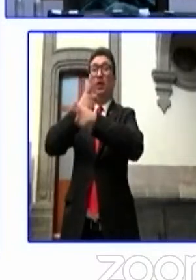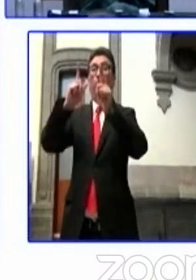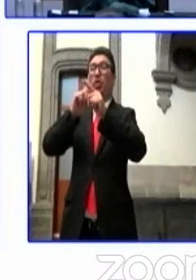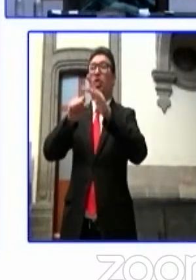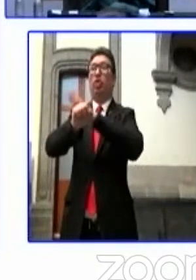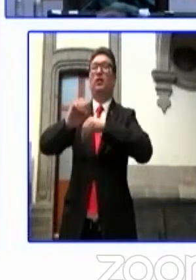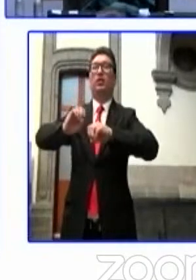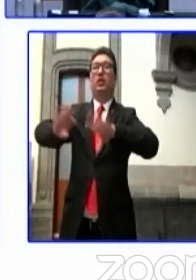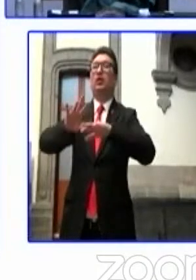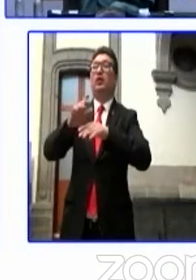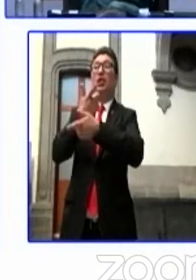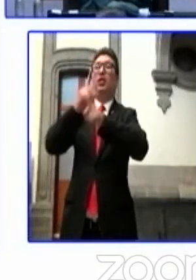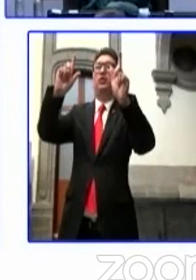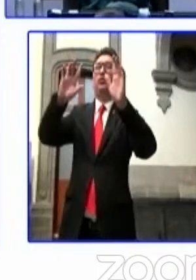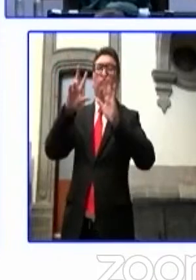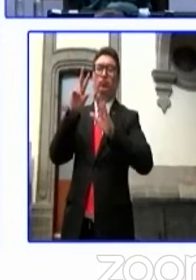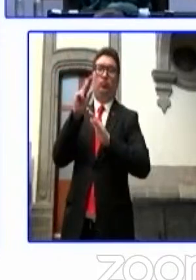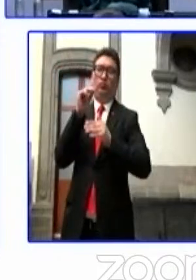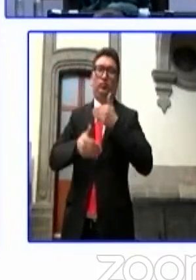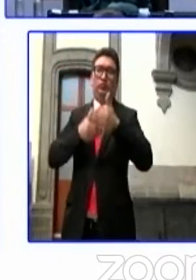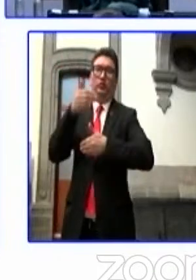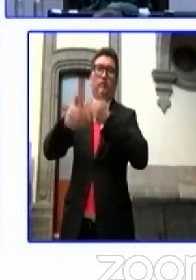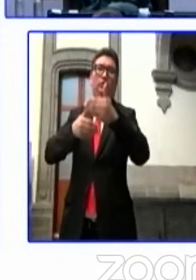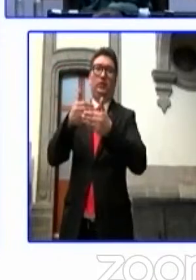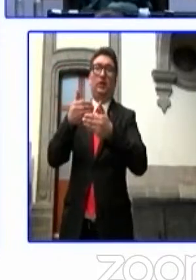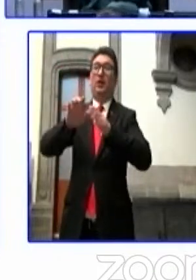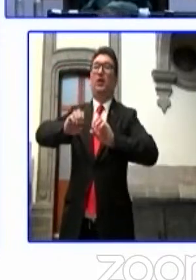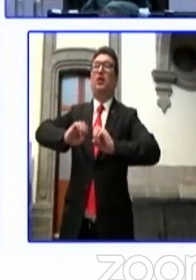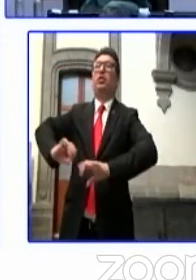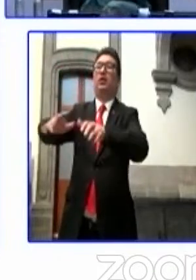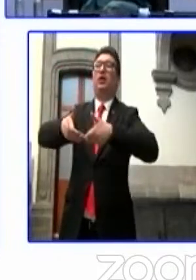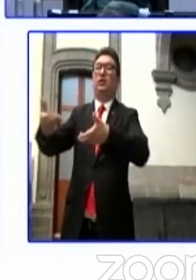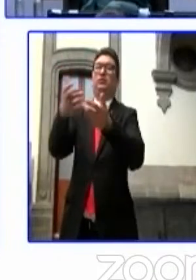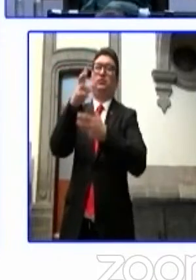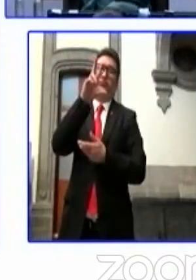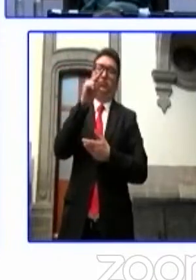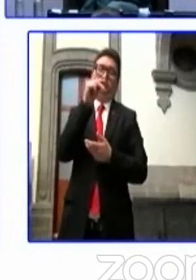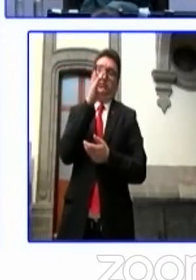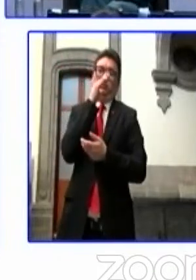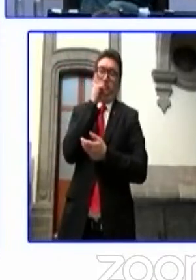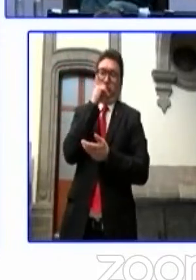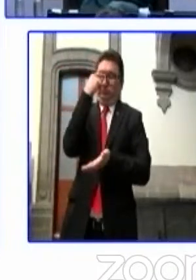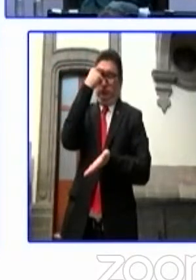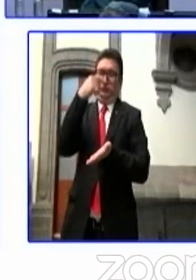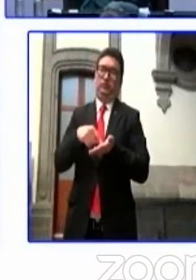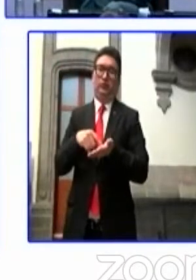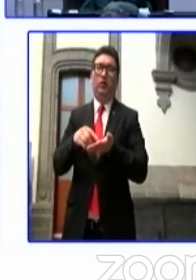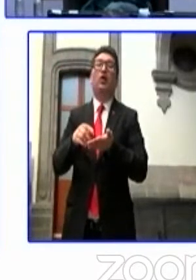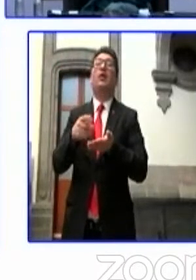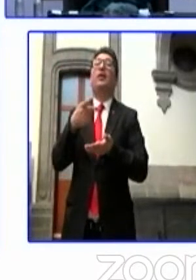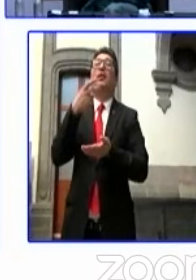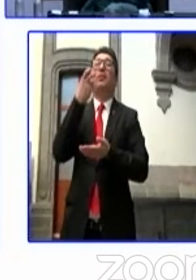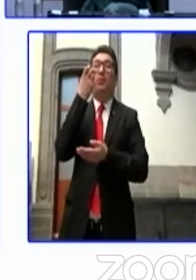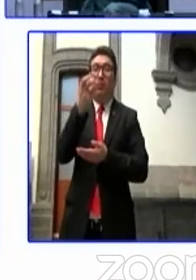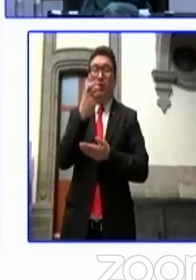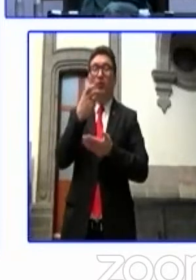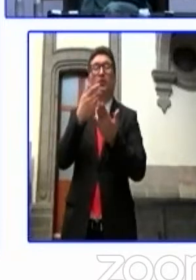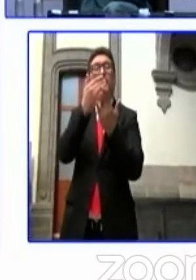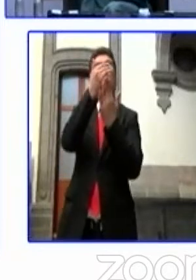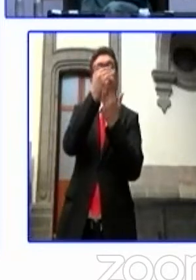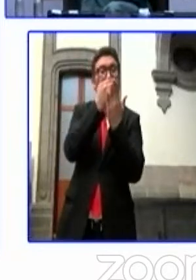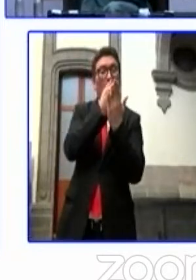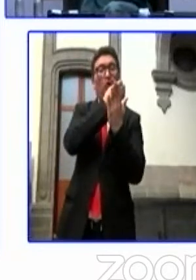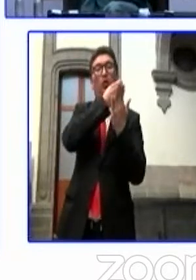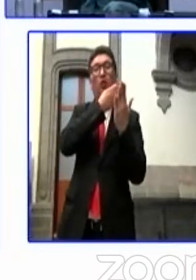personas de los psiquiátricos y a ponerlas en la calle, ¿verdad? Eso es impensable. Entonces, aquí en estas guías se